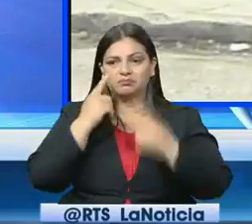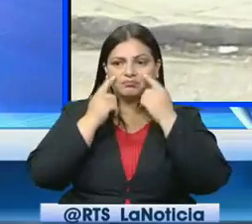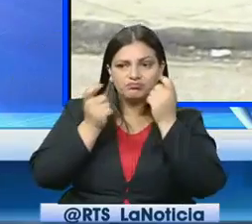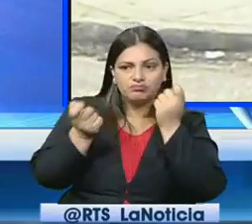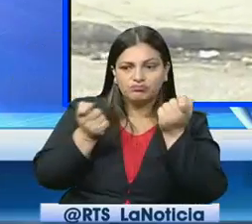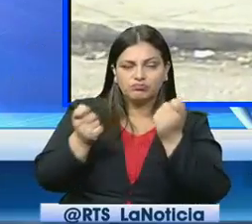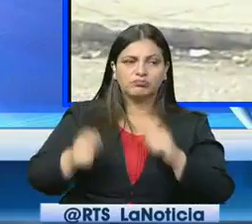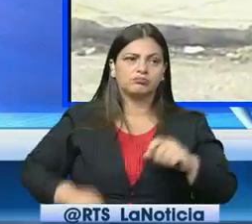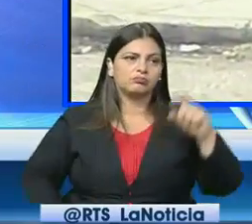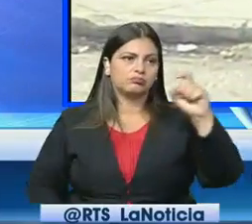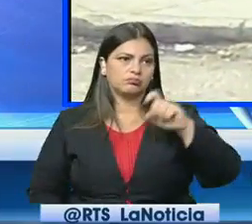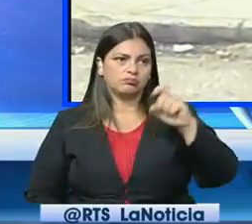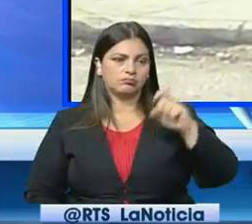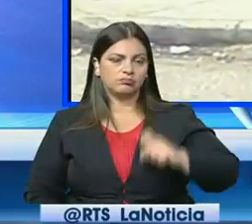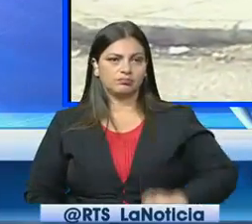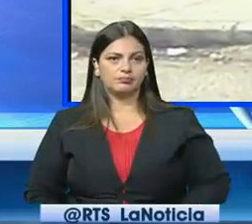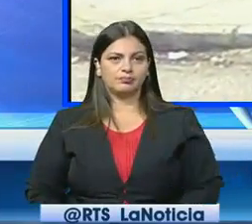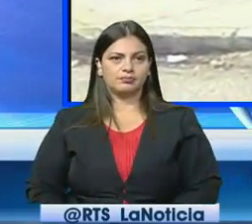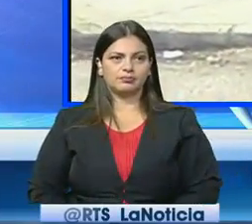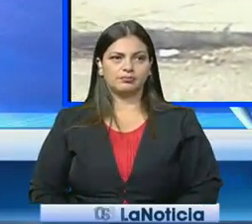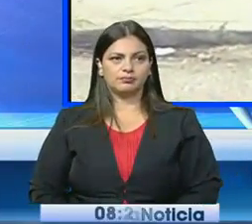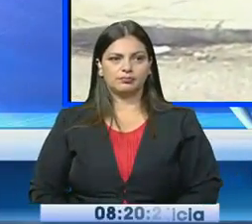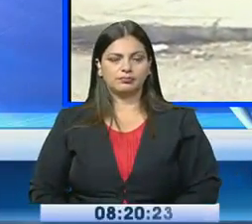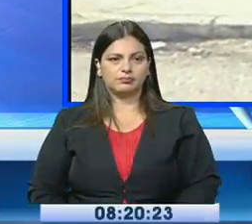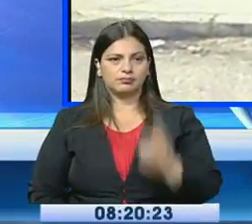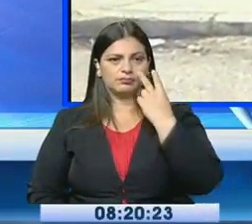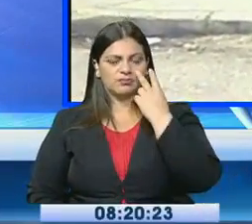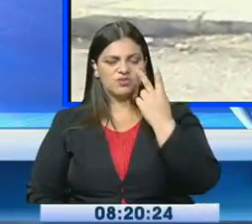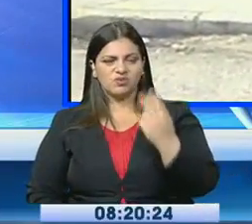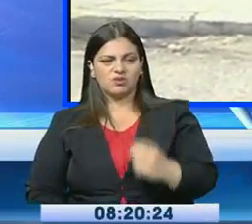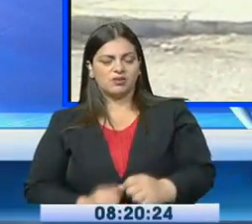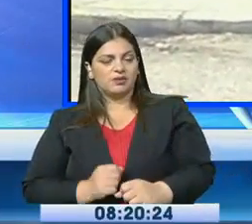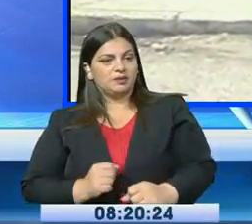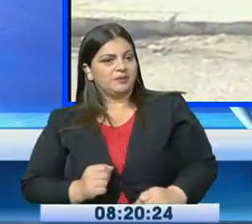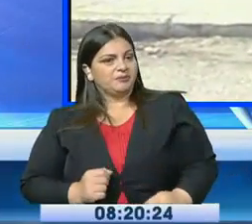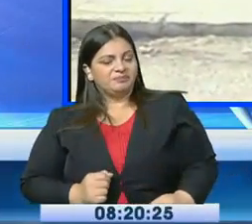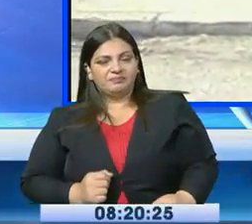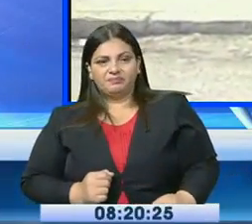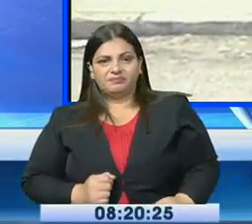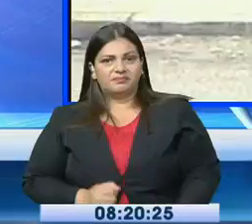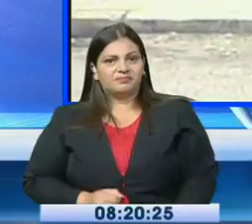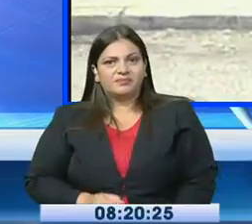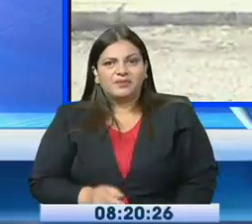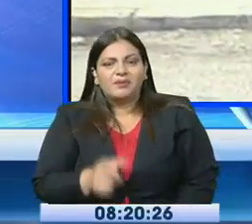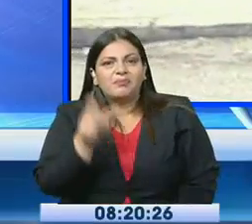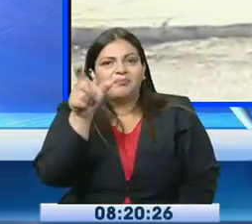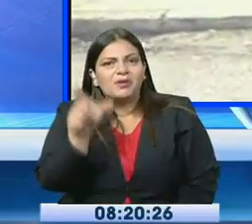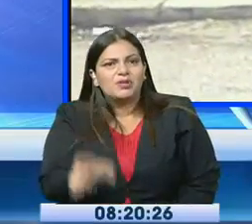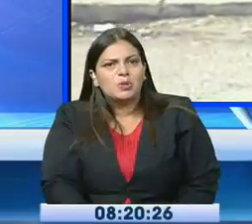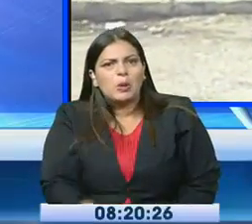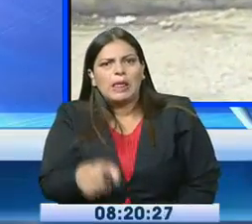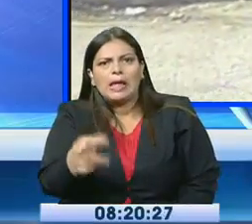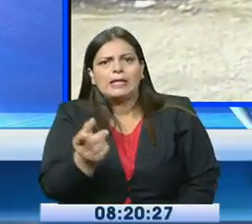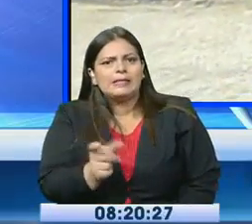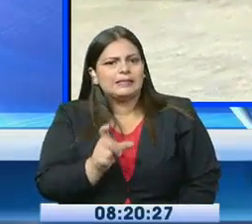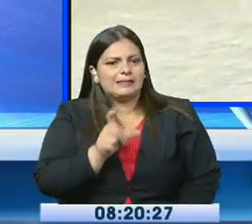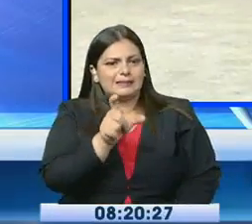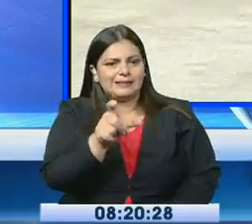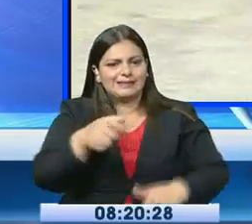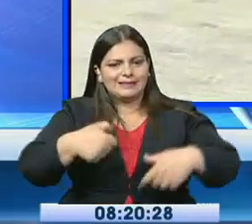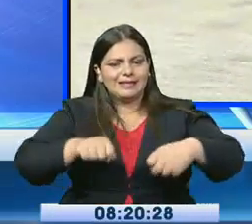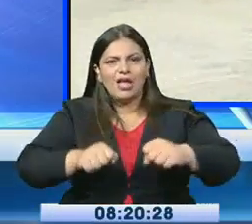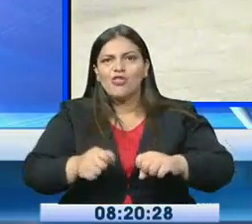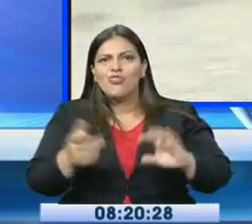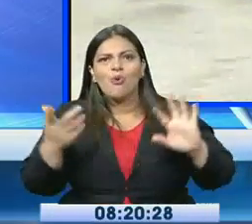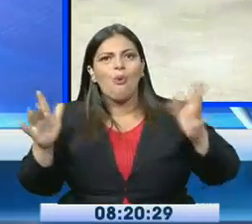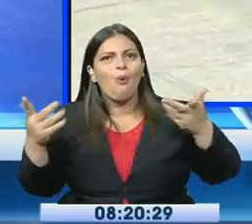Sobre todo, lo más terrible, de verdad que a mí me causa asombro, de que no utilicen la licencia de conducir y que lleven a las personas. Muchos,